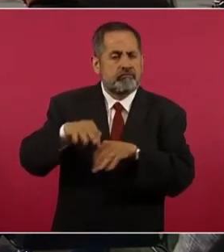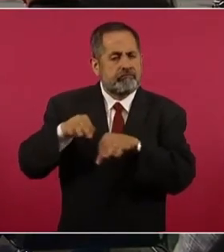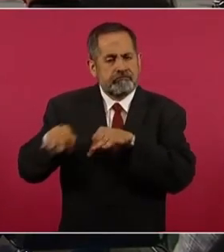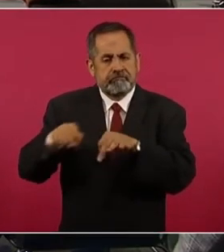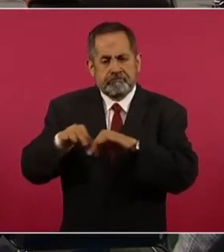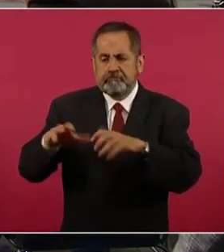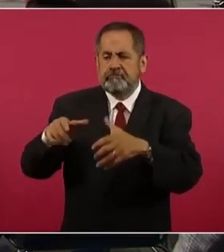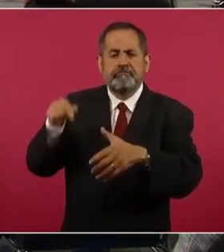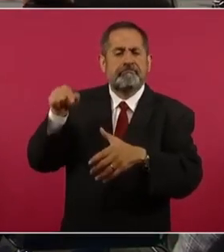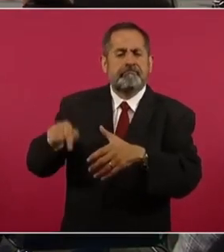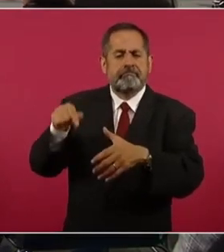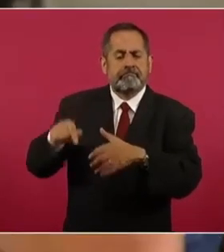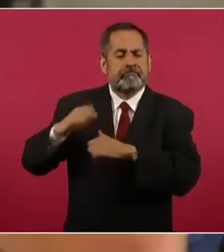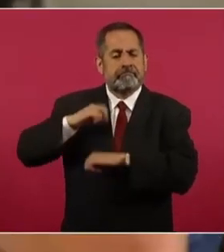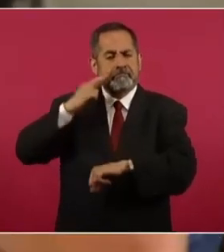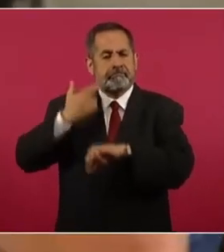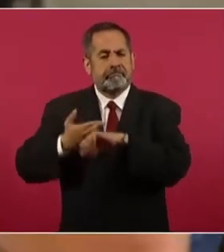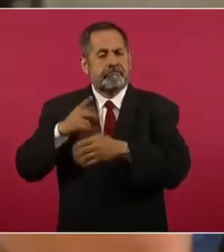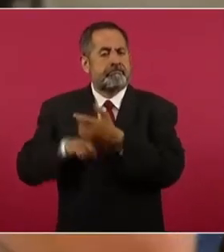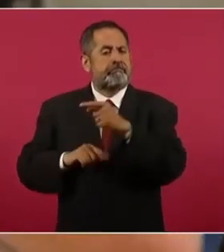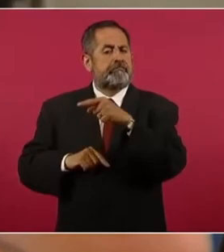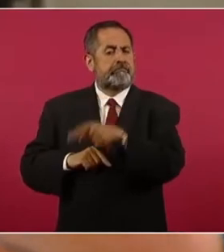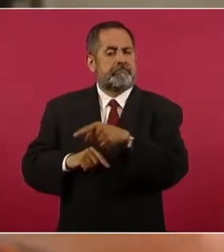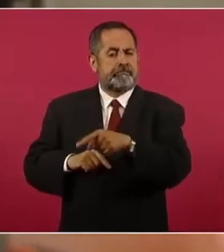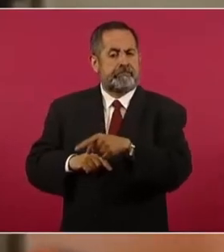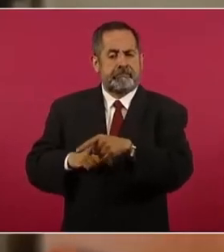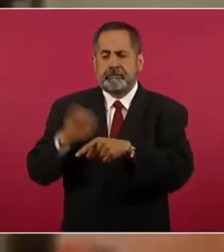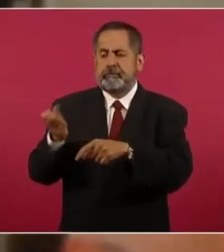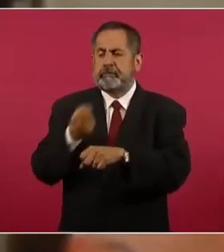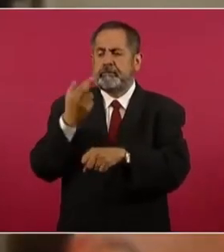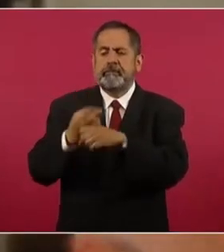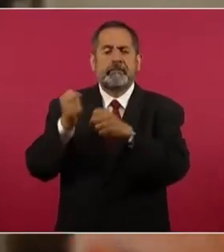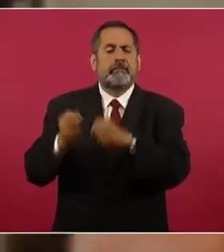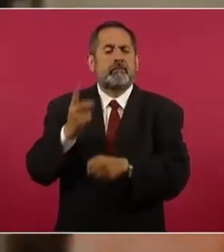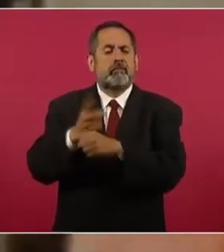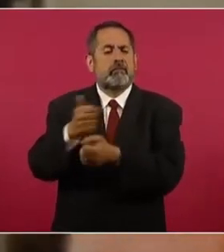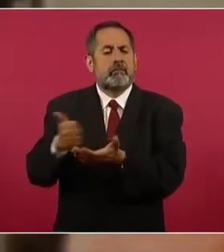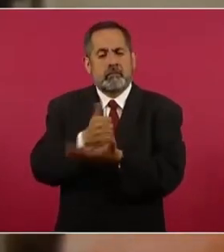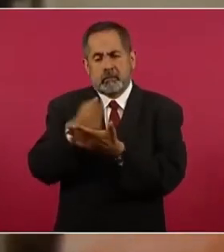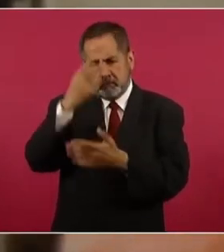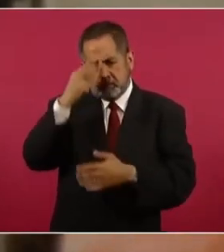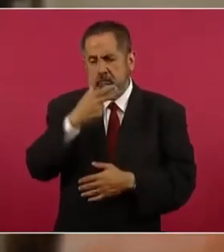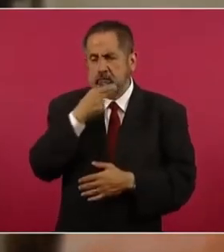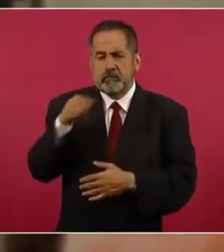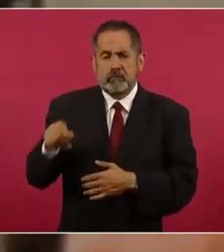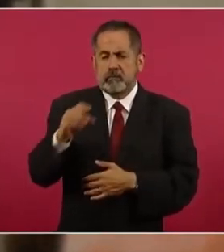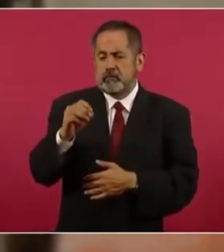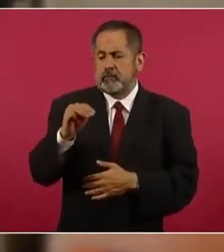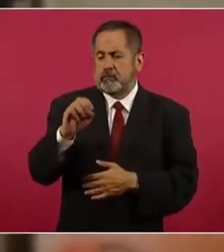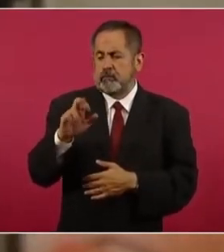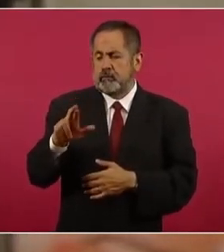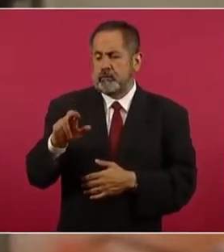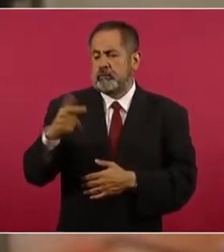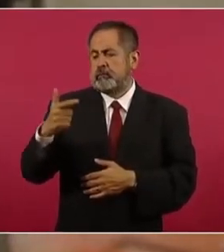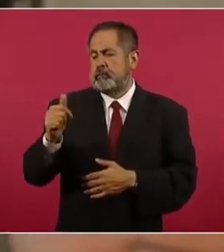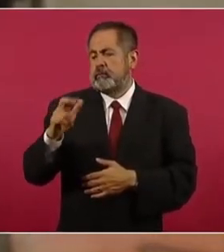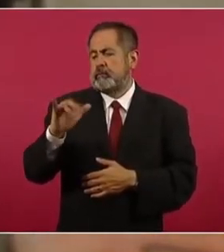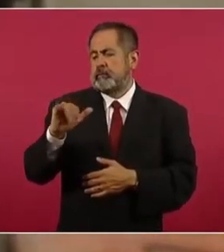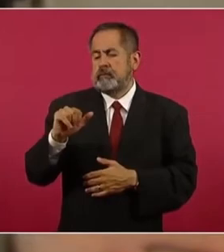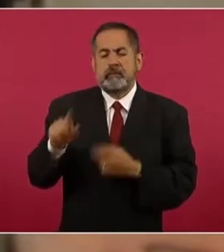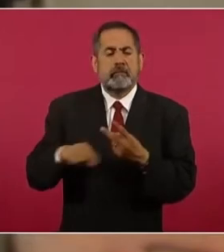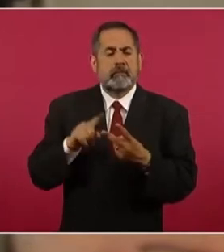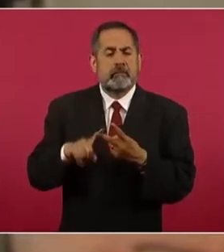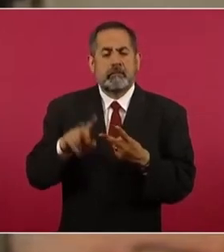trabajo que ha hecho el titular de la Secretaría de Seguridad capitalina, Omar García Harfuch, así como de Rosa